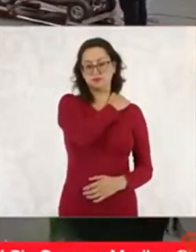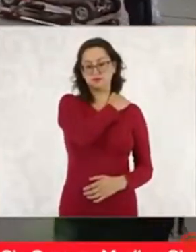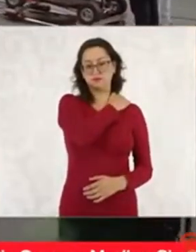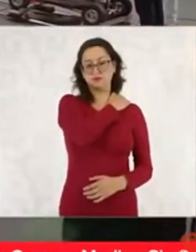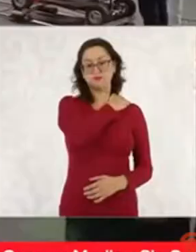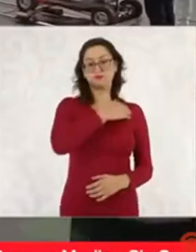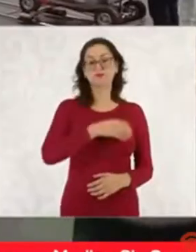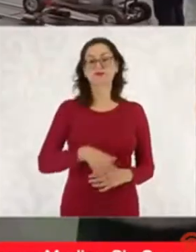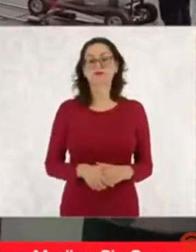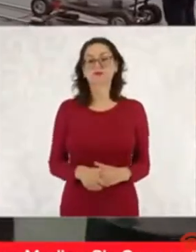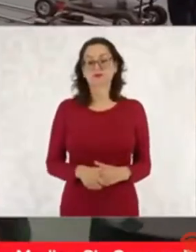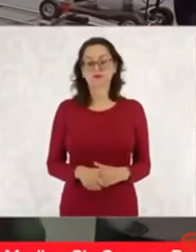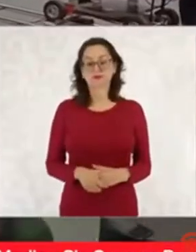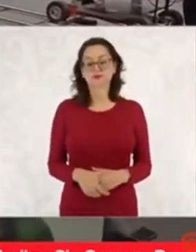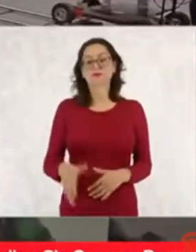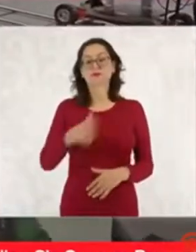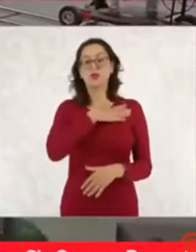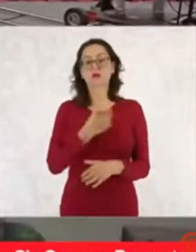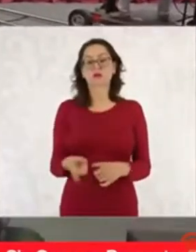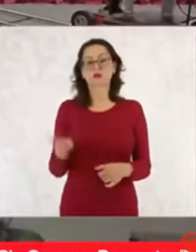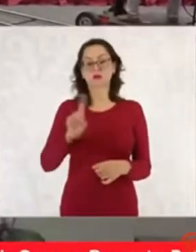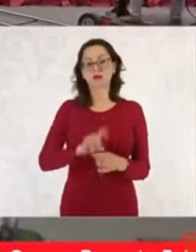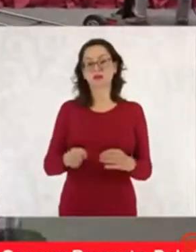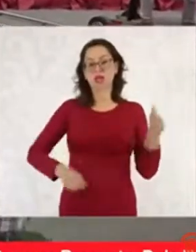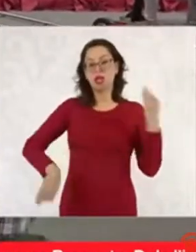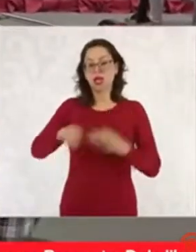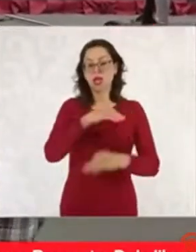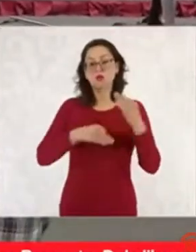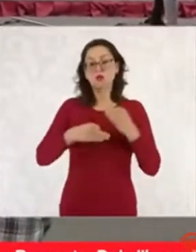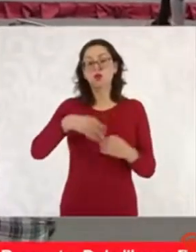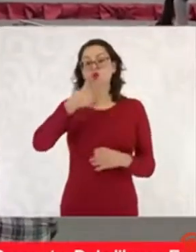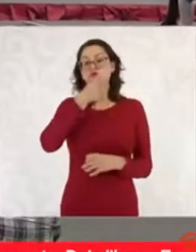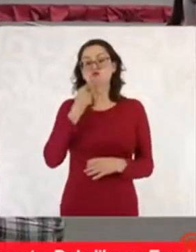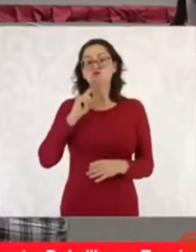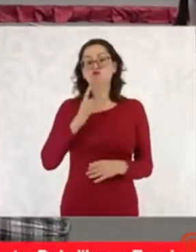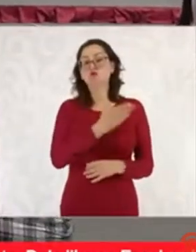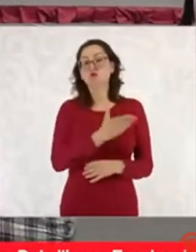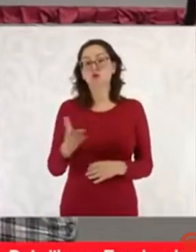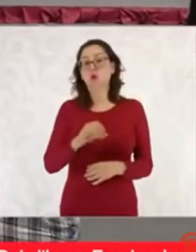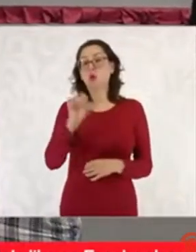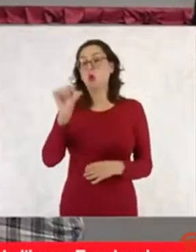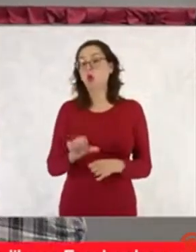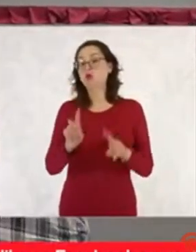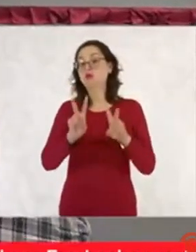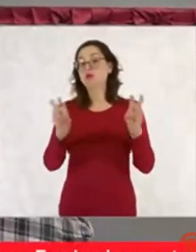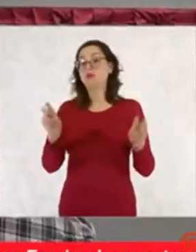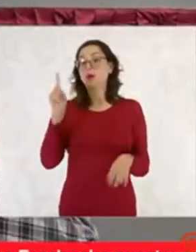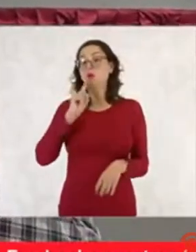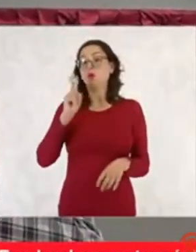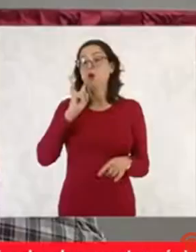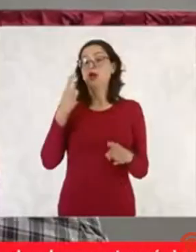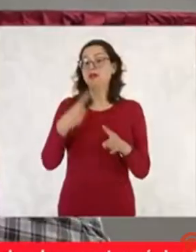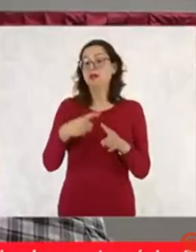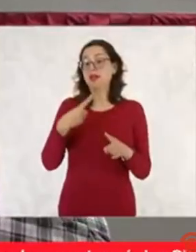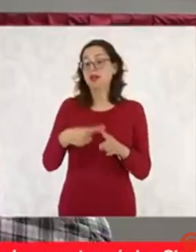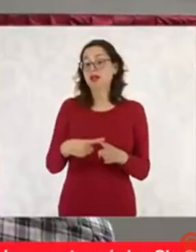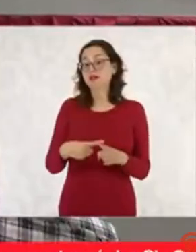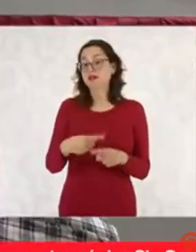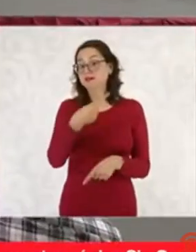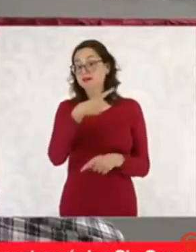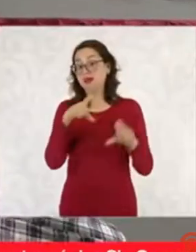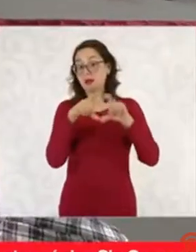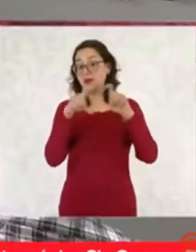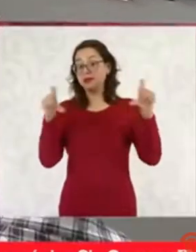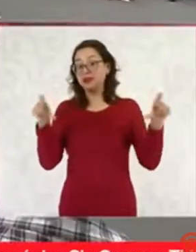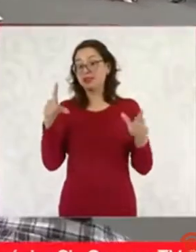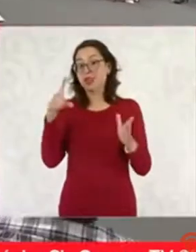Gracias. Muy buenos días a todas y a todos. Va una pista de la mujer que vamos a hablar el día de hoy. Se encuentra